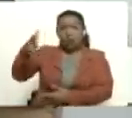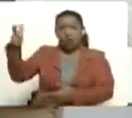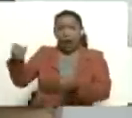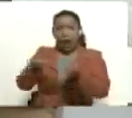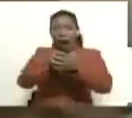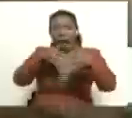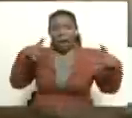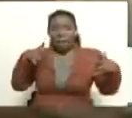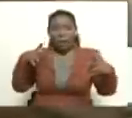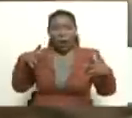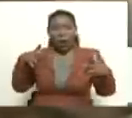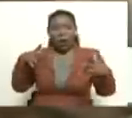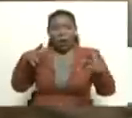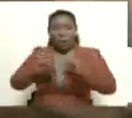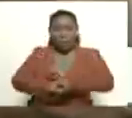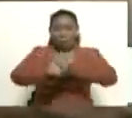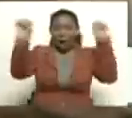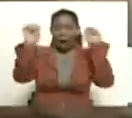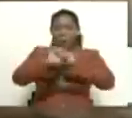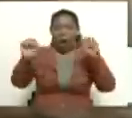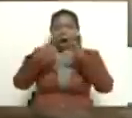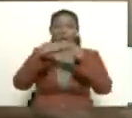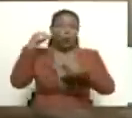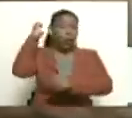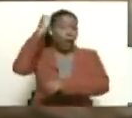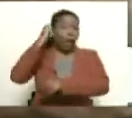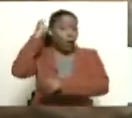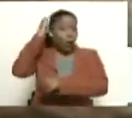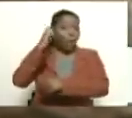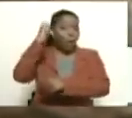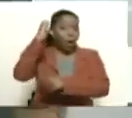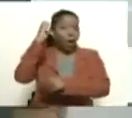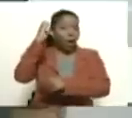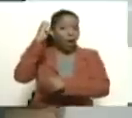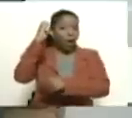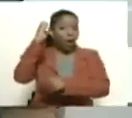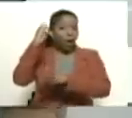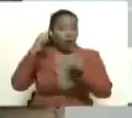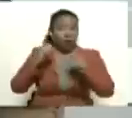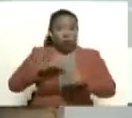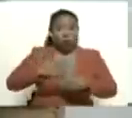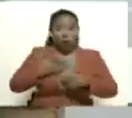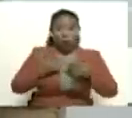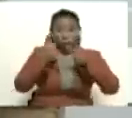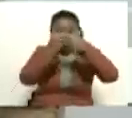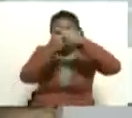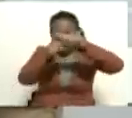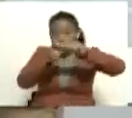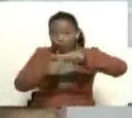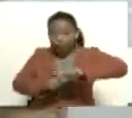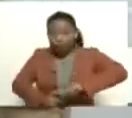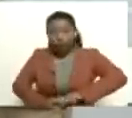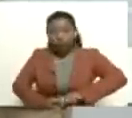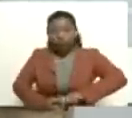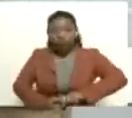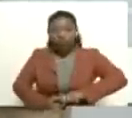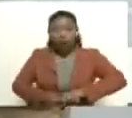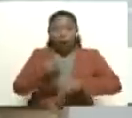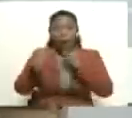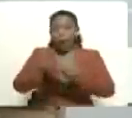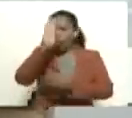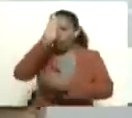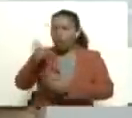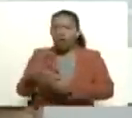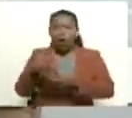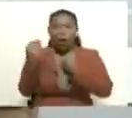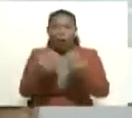de exterminio en toda la Europa del Este. Se puede cuantificar el efecto directo sobre